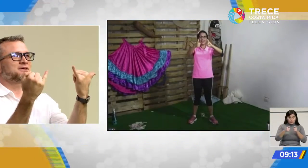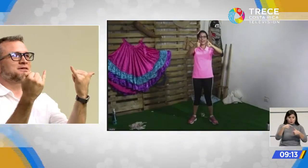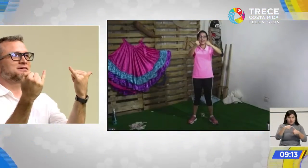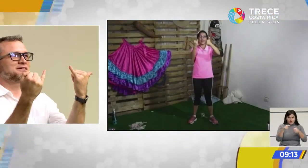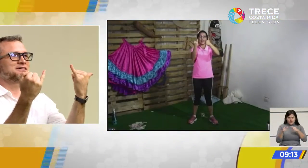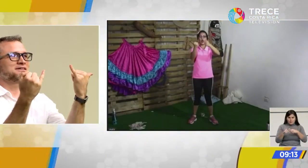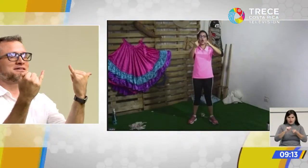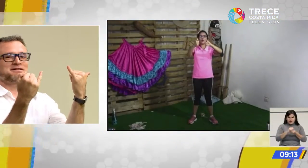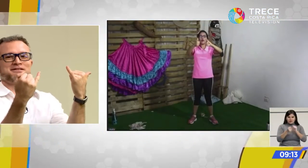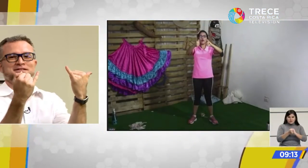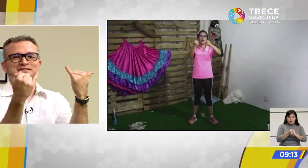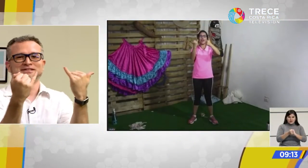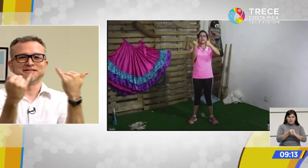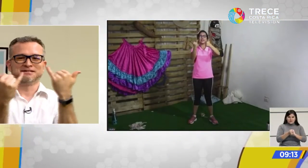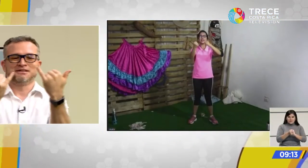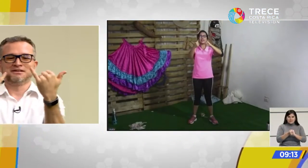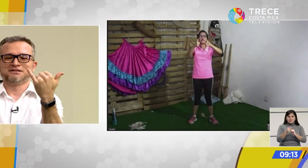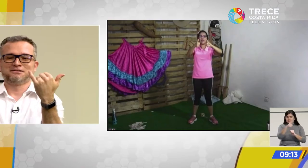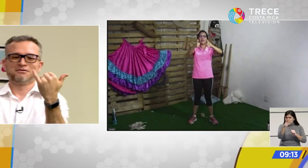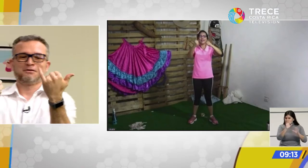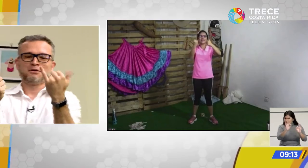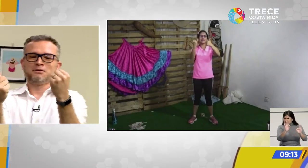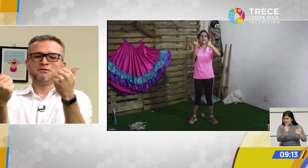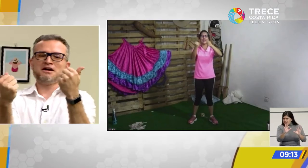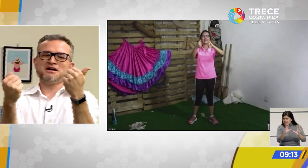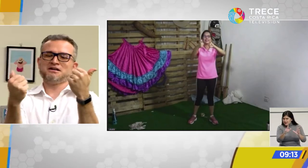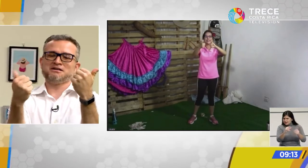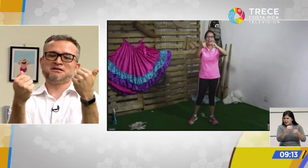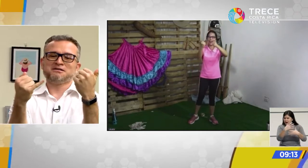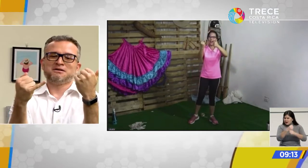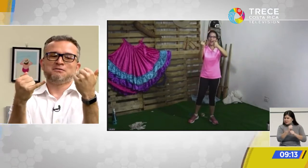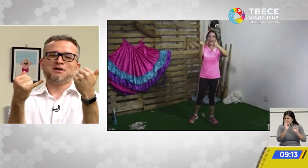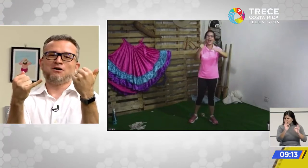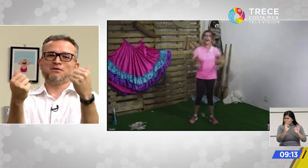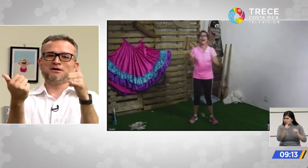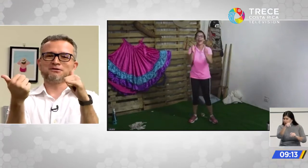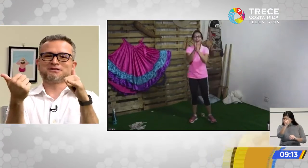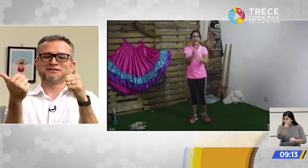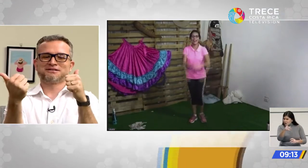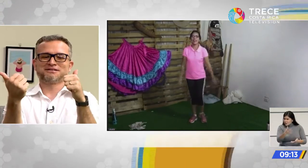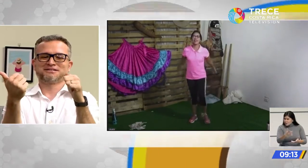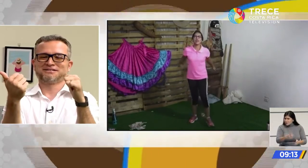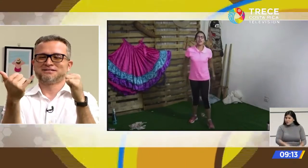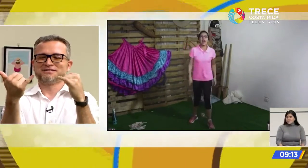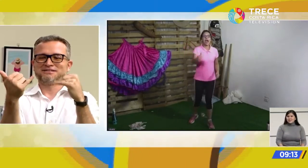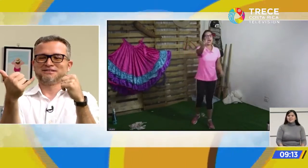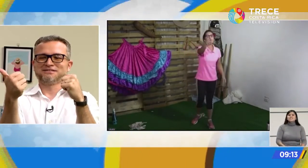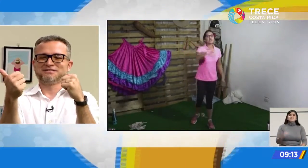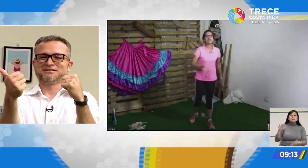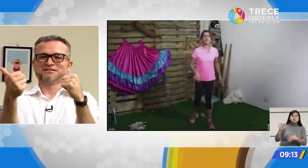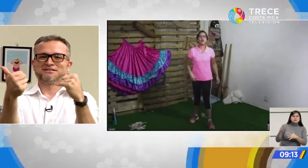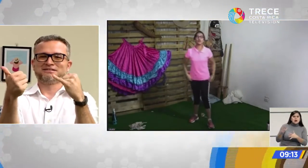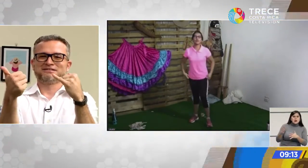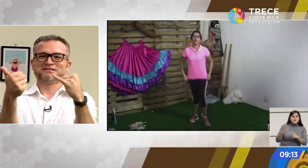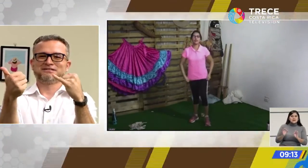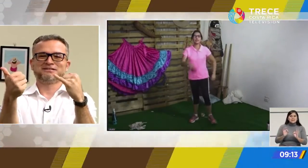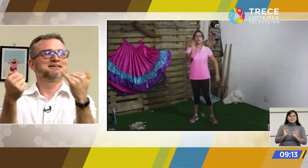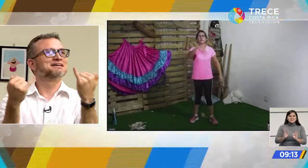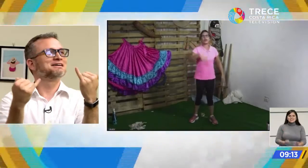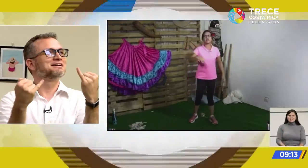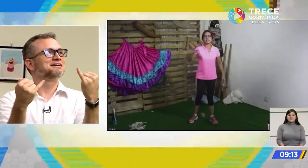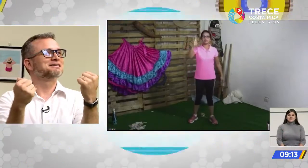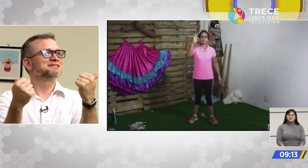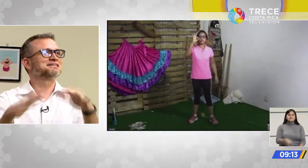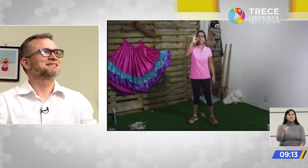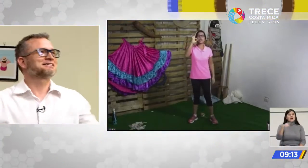dedos. ¿Cómo les estoy yendo? Así está bien, así está bien, ¿eh? Más o menos. Así es. Eso